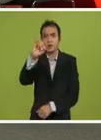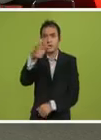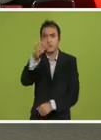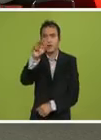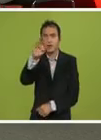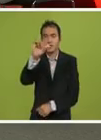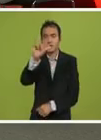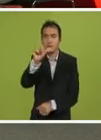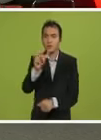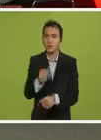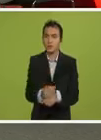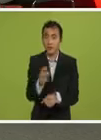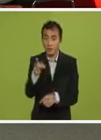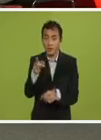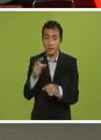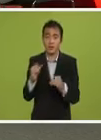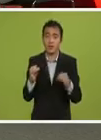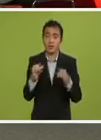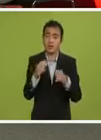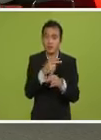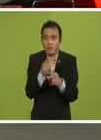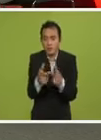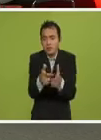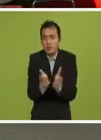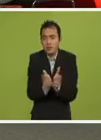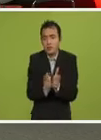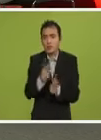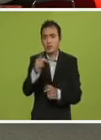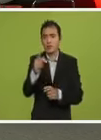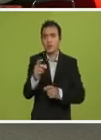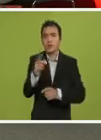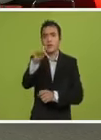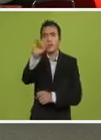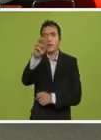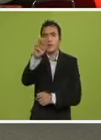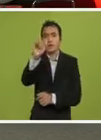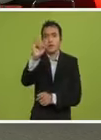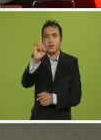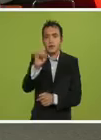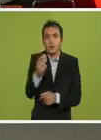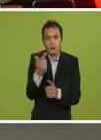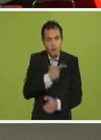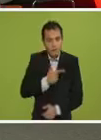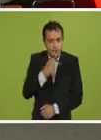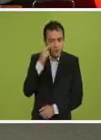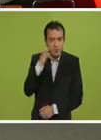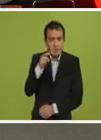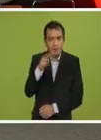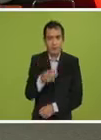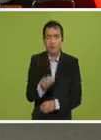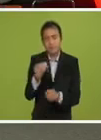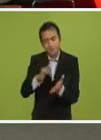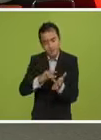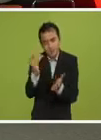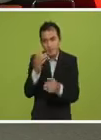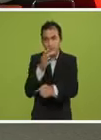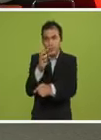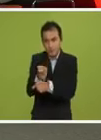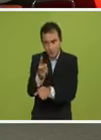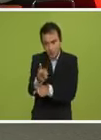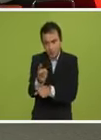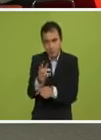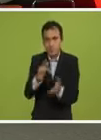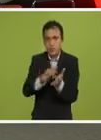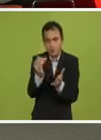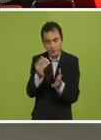del Instituto Veracruzano de Acceso a la Información y Protección de Datos Personales, el IVAI. Yolli, qué gusto verte. Gracias por invitarnos. Pues gracias por venir a